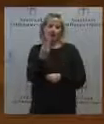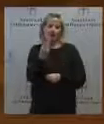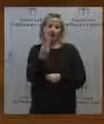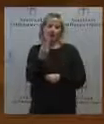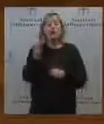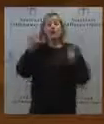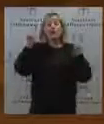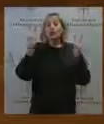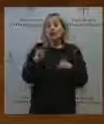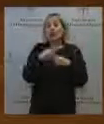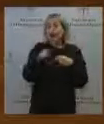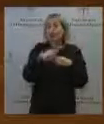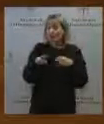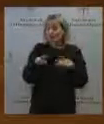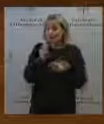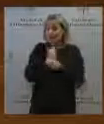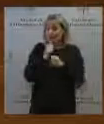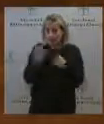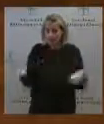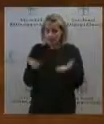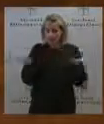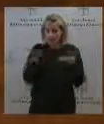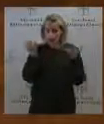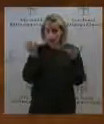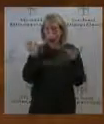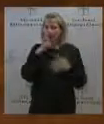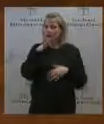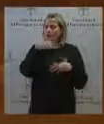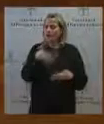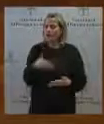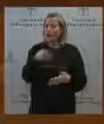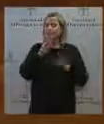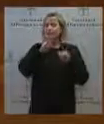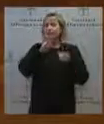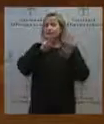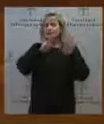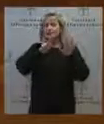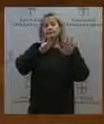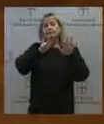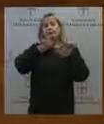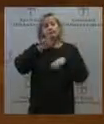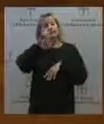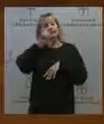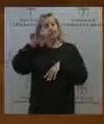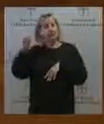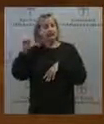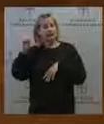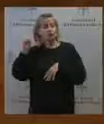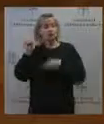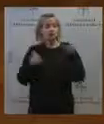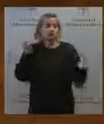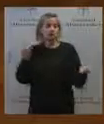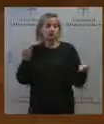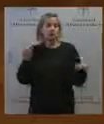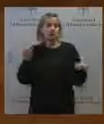población activa, alrededor de 7.500 desempleados menos que en 2021. Unos empleos que no tienen relación